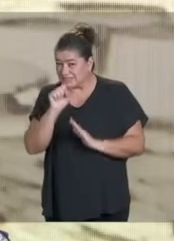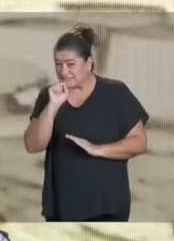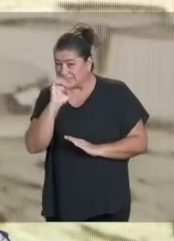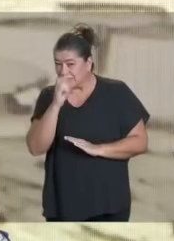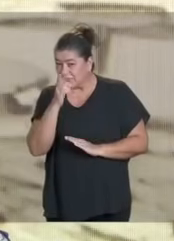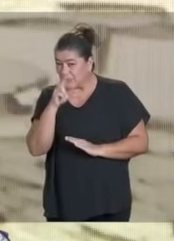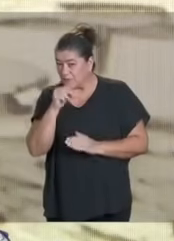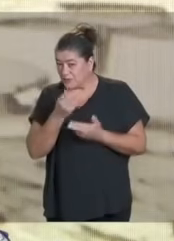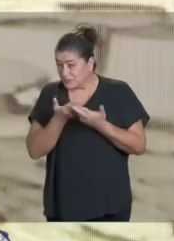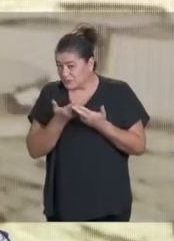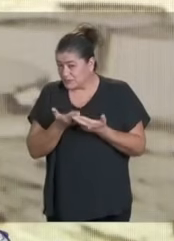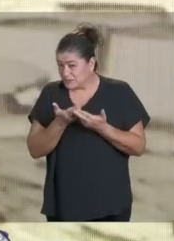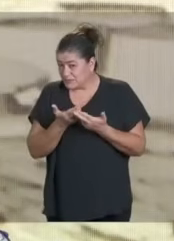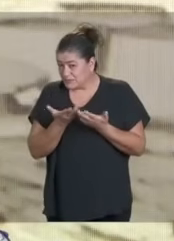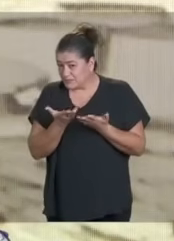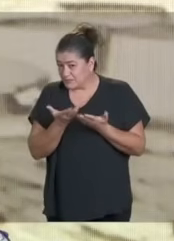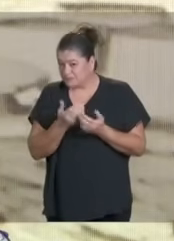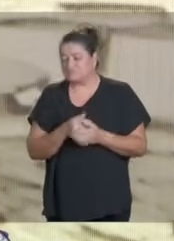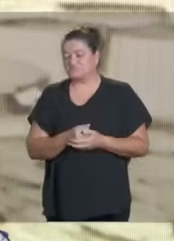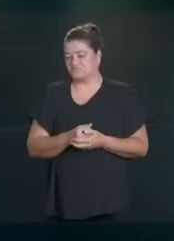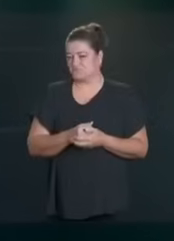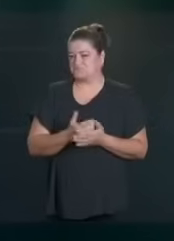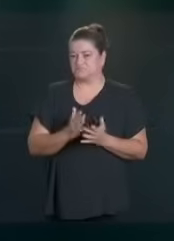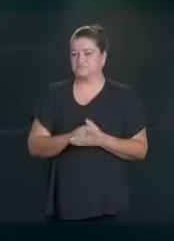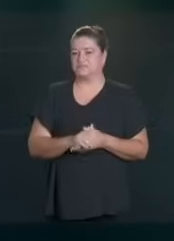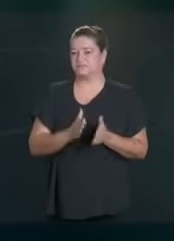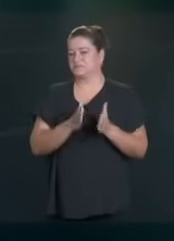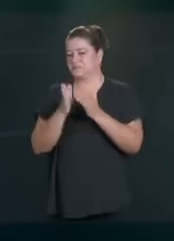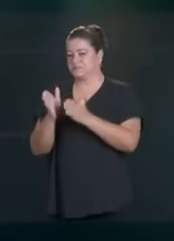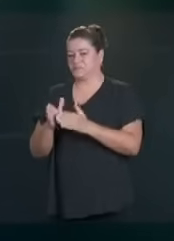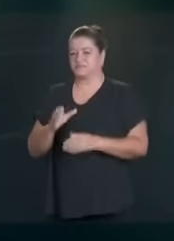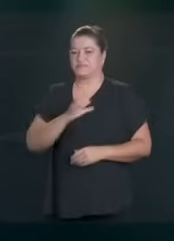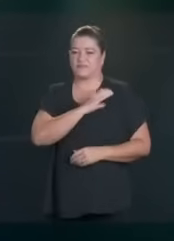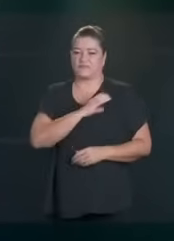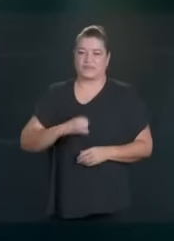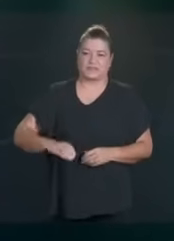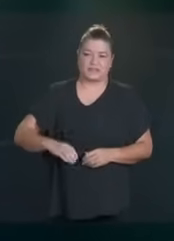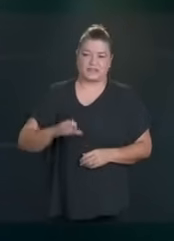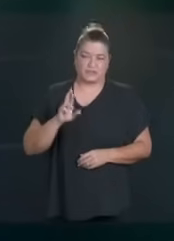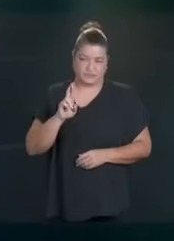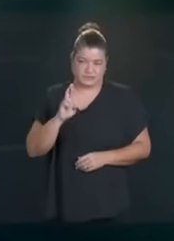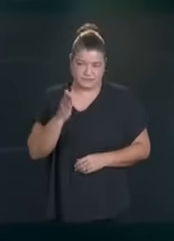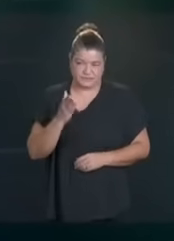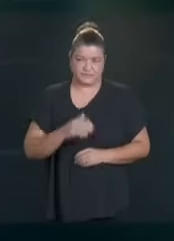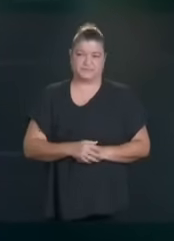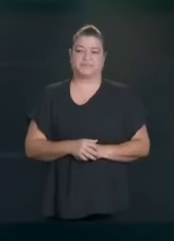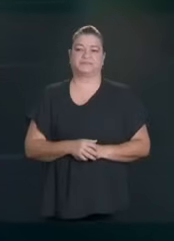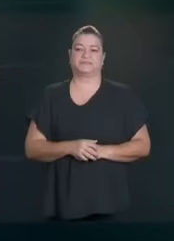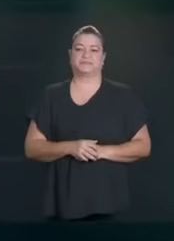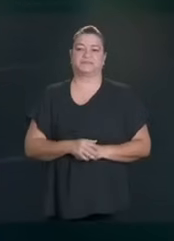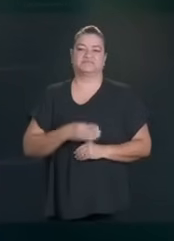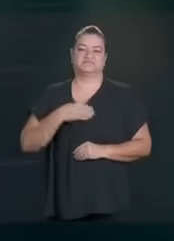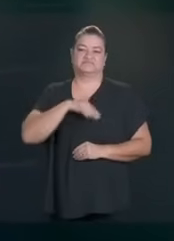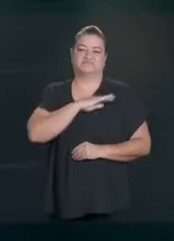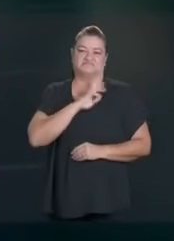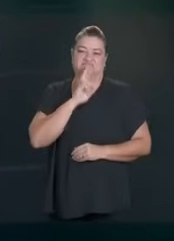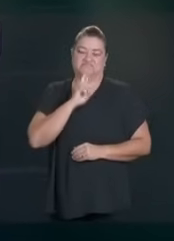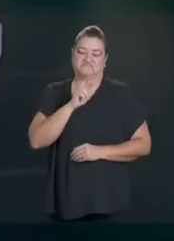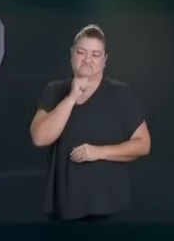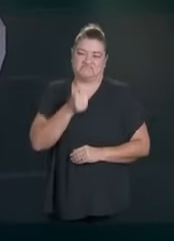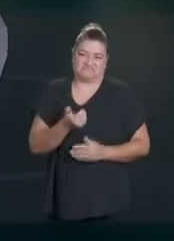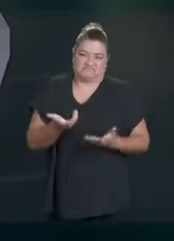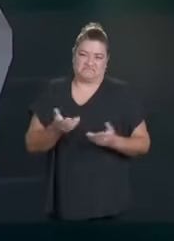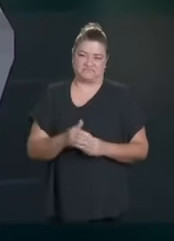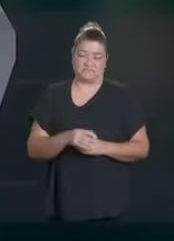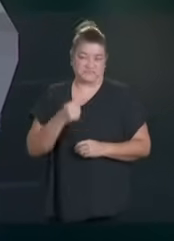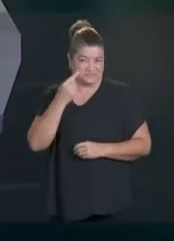La candidata Xóchitl Gálvez pidió la palabra, por favor. Primero, pues no ha contestado, pero le voy a seguir insistiendo. Quiero darle una buena noticia